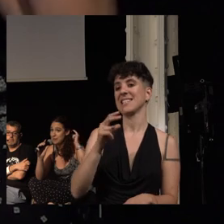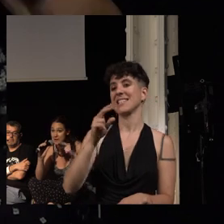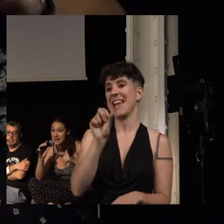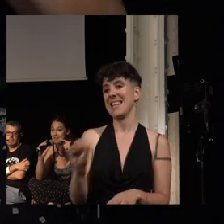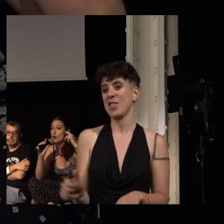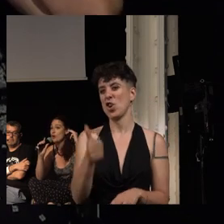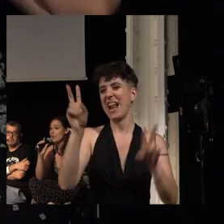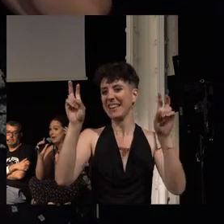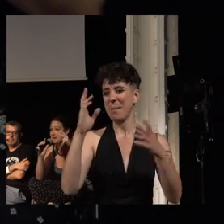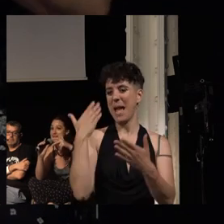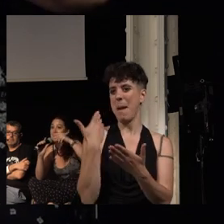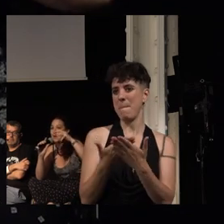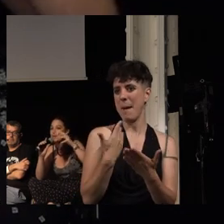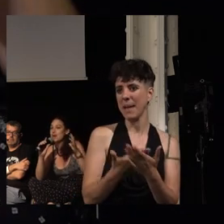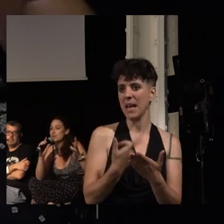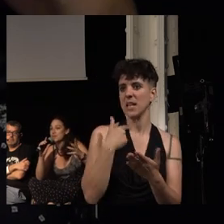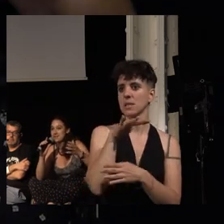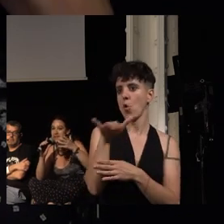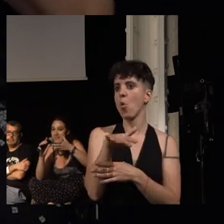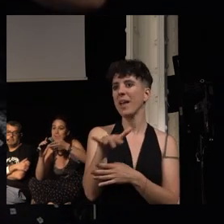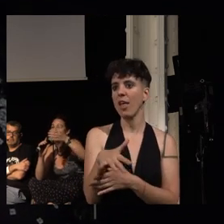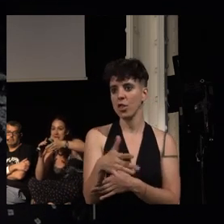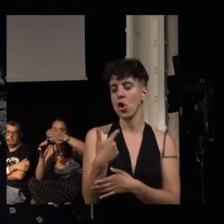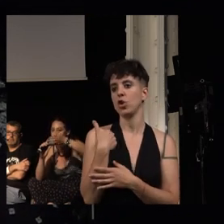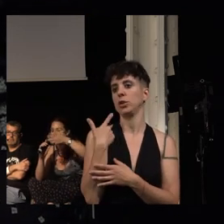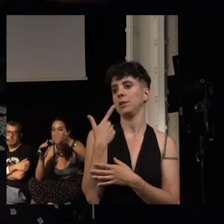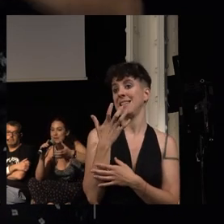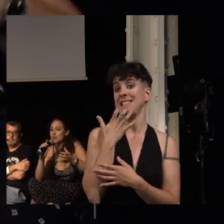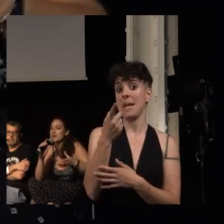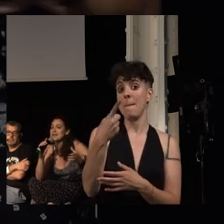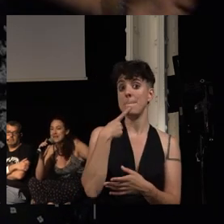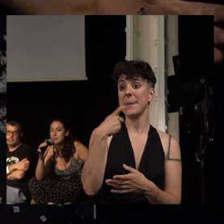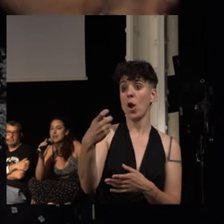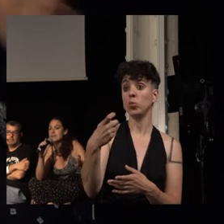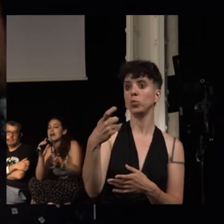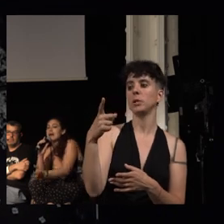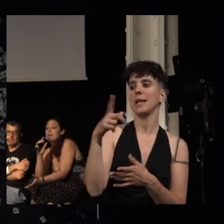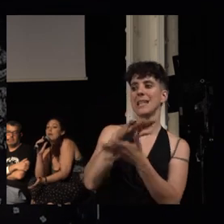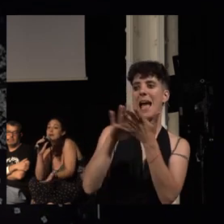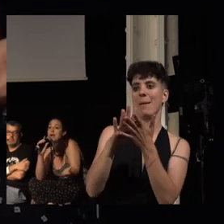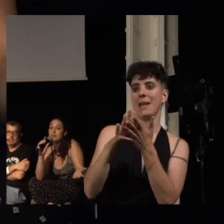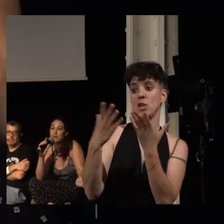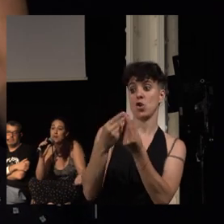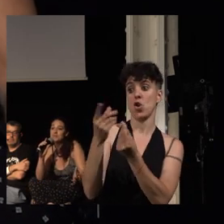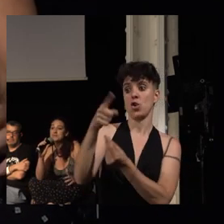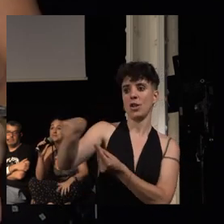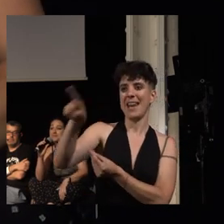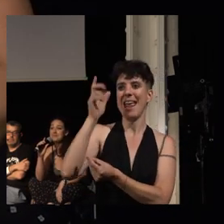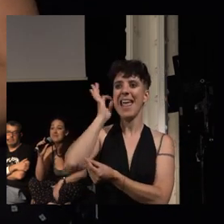para temas de ubicación, para temas... O sea, yo, si preguntas y seguro que si hablas con ellas sí que te pueden explicar la evolución que ha